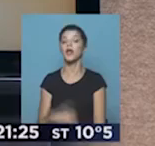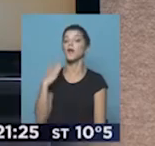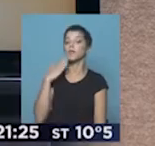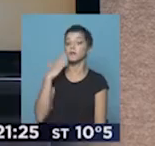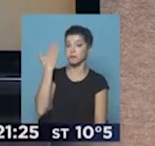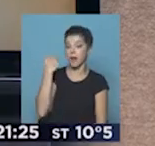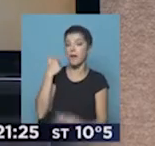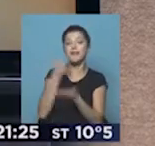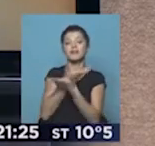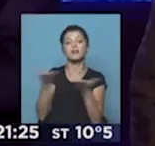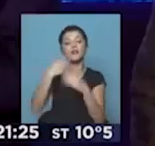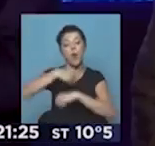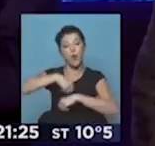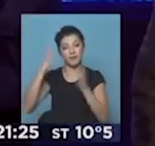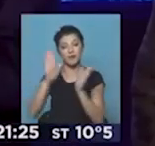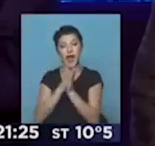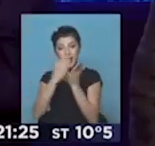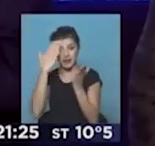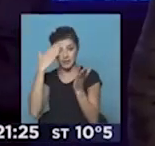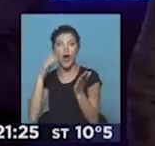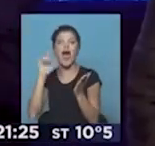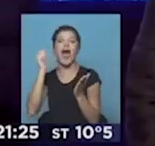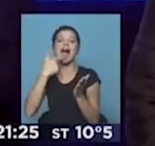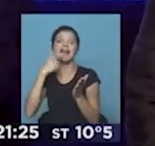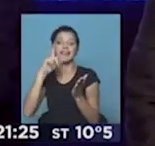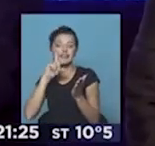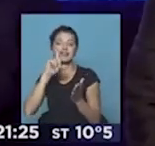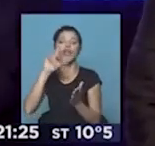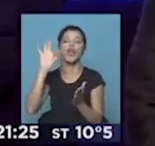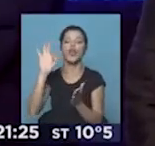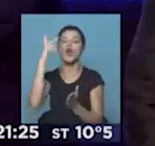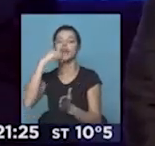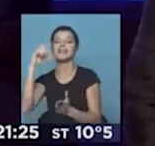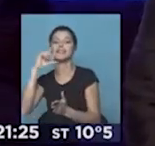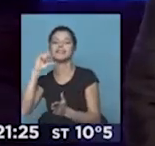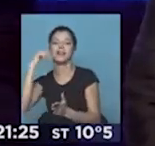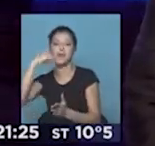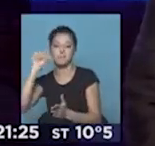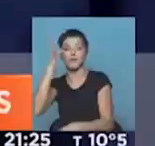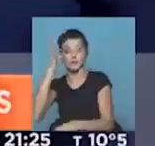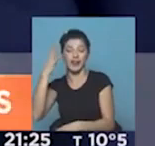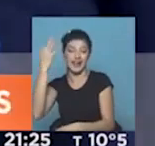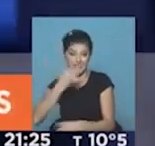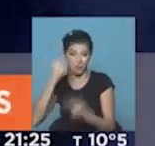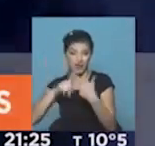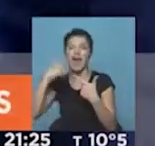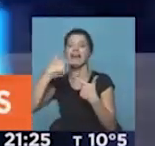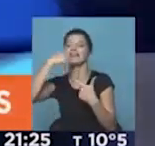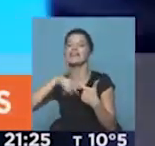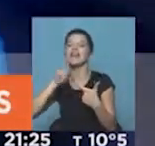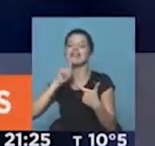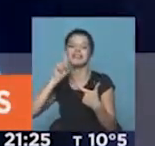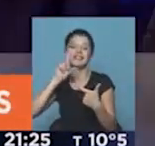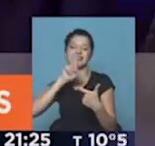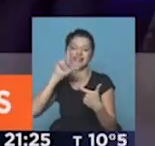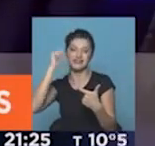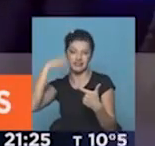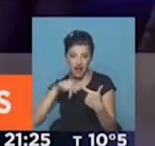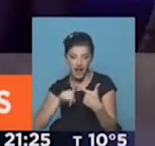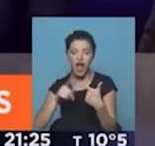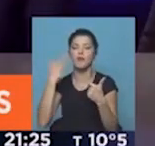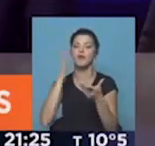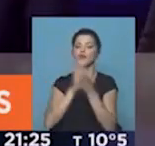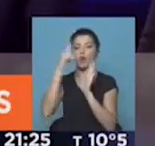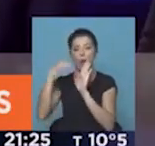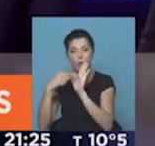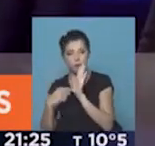la presentación oficial del libro así lo hicimos tiene que ver con la experiencia de tigre en cuanto a seguridad desarrollaron los puntos centrales del trabajo